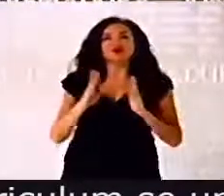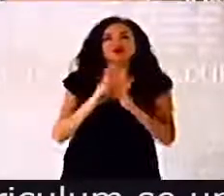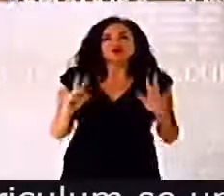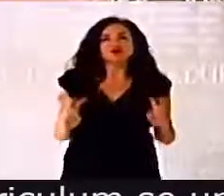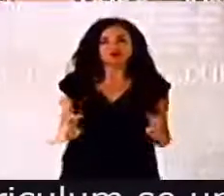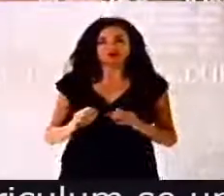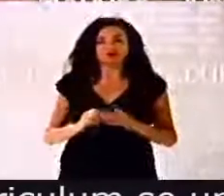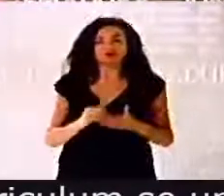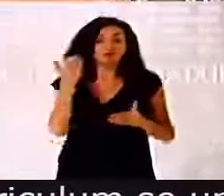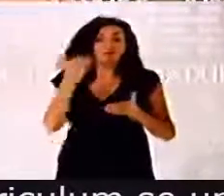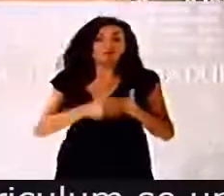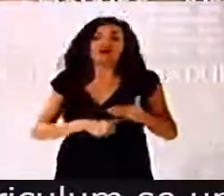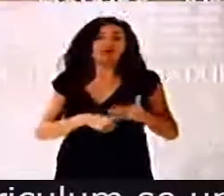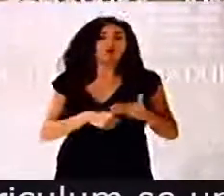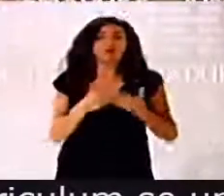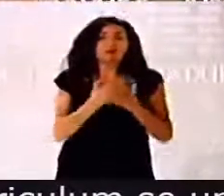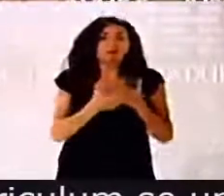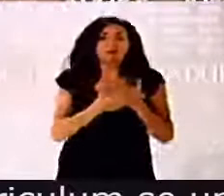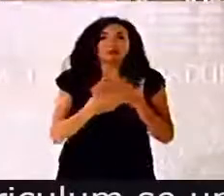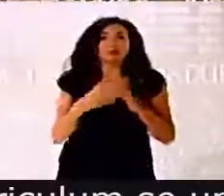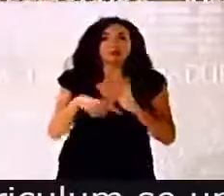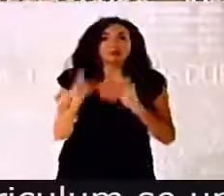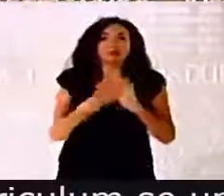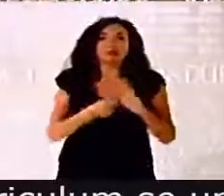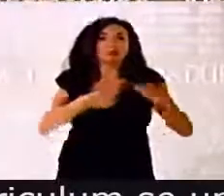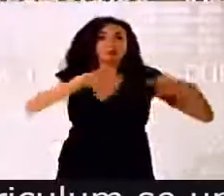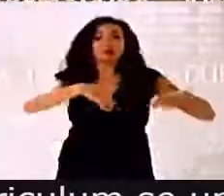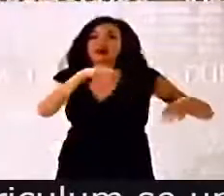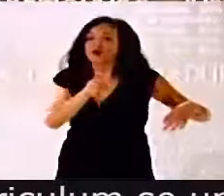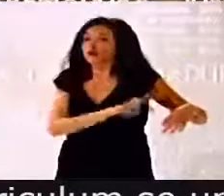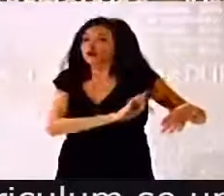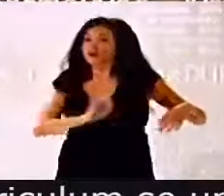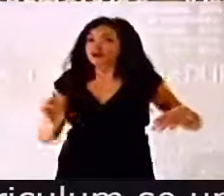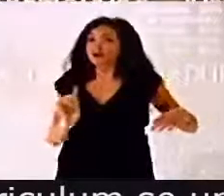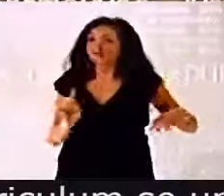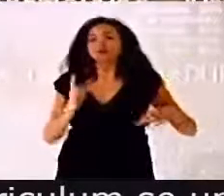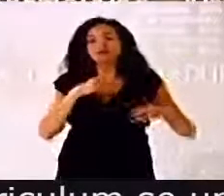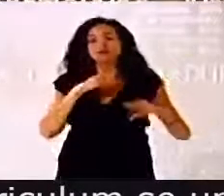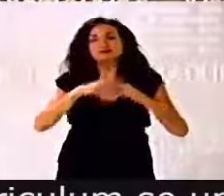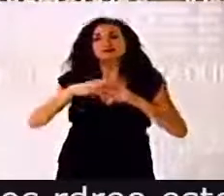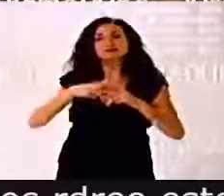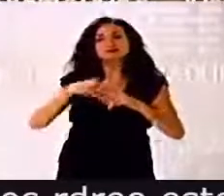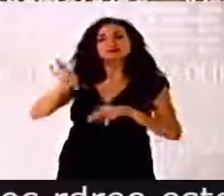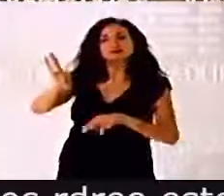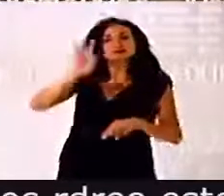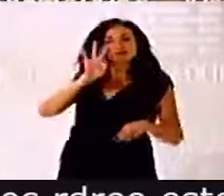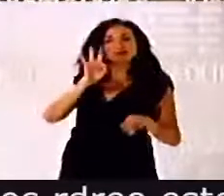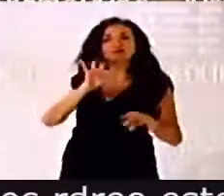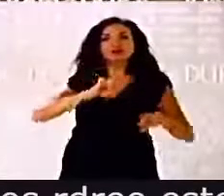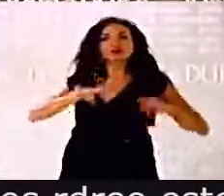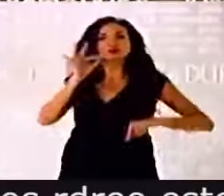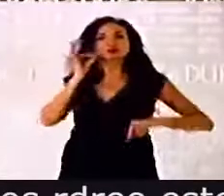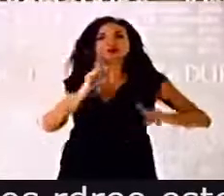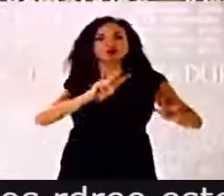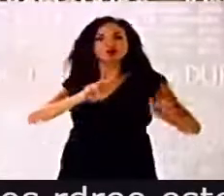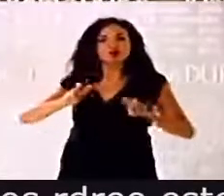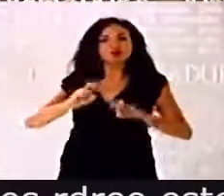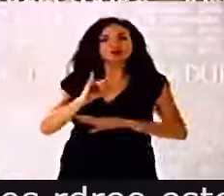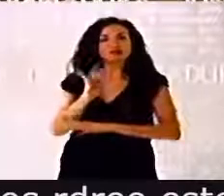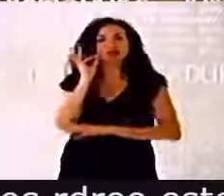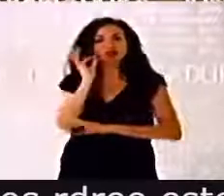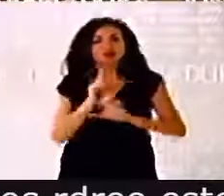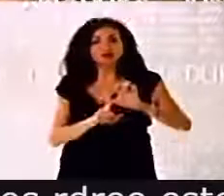plazos administrativos y legislativos no son los ordinarios. Este nuevo nombramiento de la nueva directora general del Instituto de la Mujer de